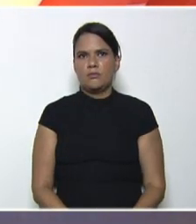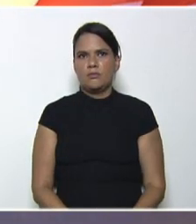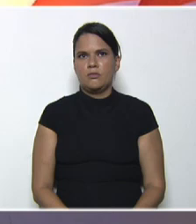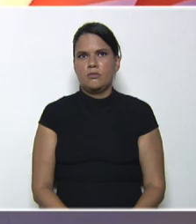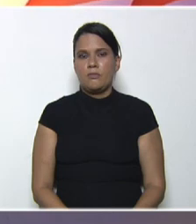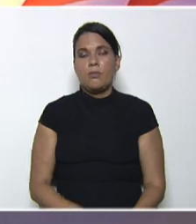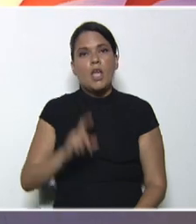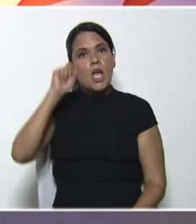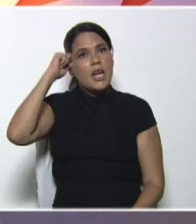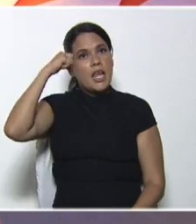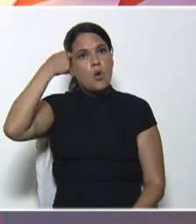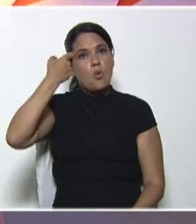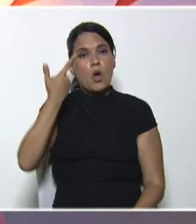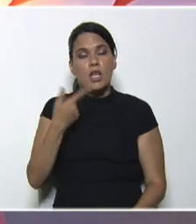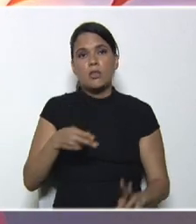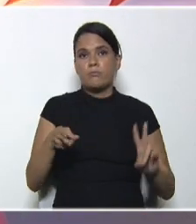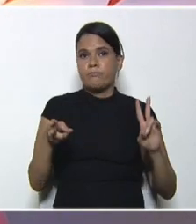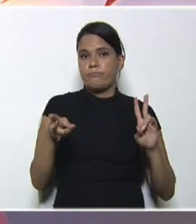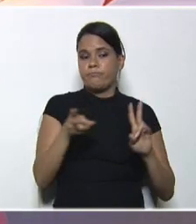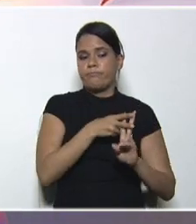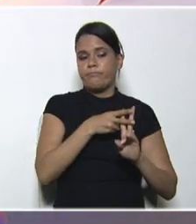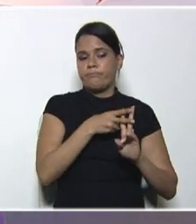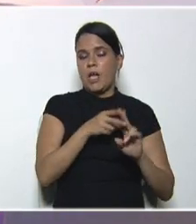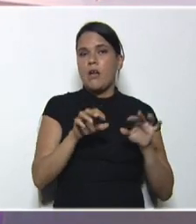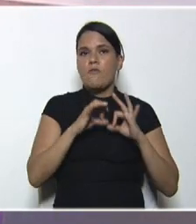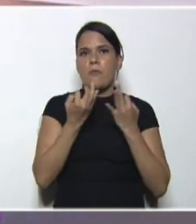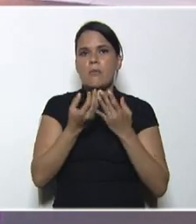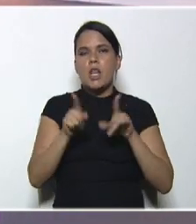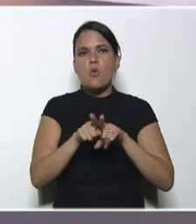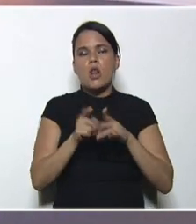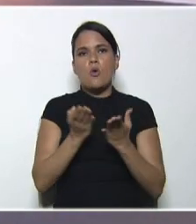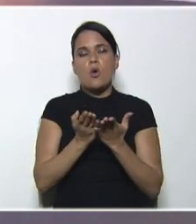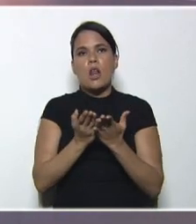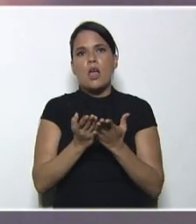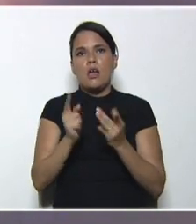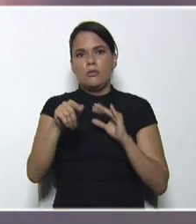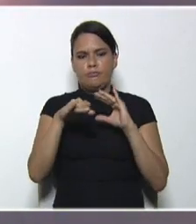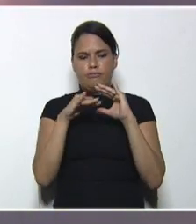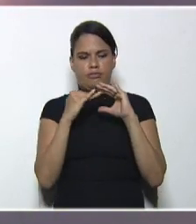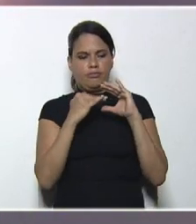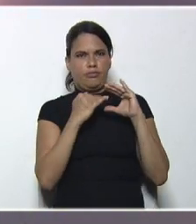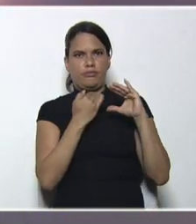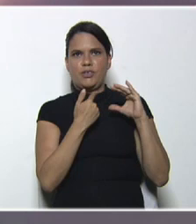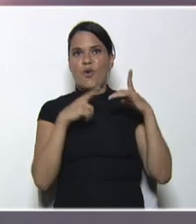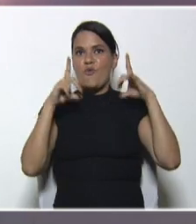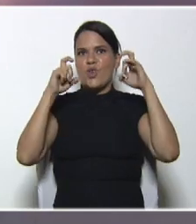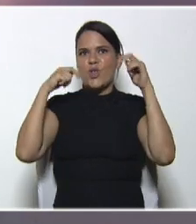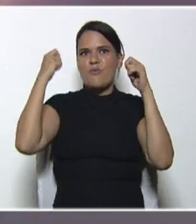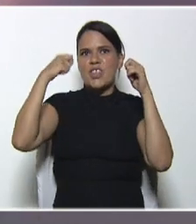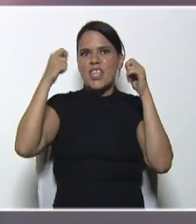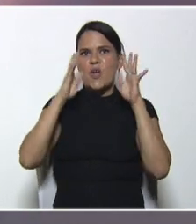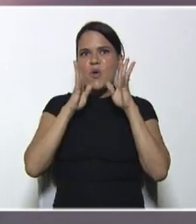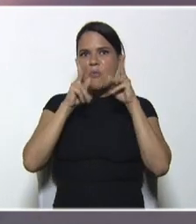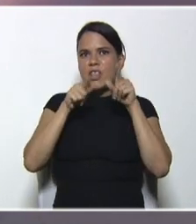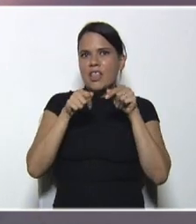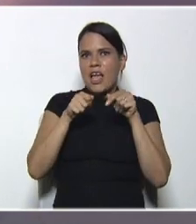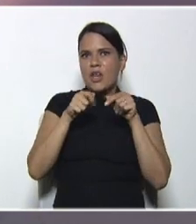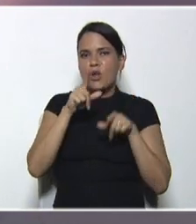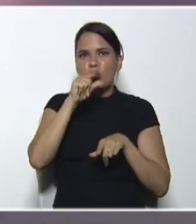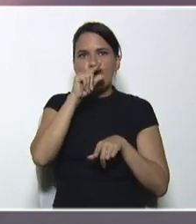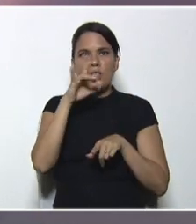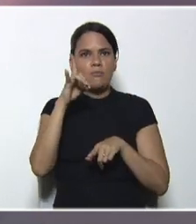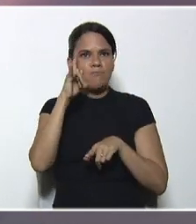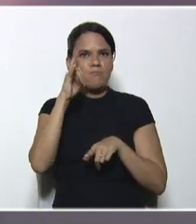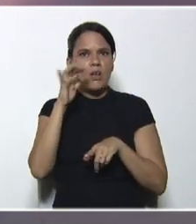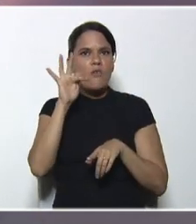cadafamiliaunaescuela.me.gov.be. Recuerden que con la etiqueta Cada Familia Una Escuela nos pueden enviar fotografías, videos y comentarios en Twitter, Instagram y